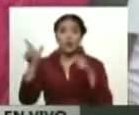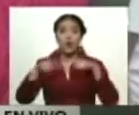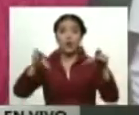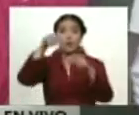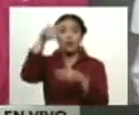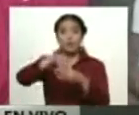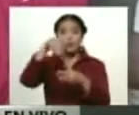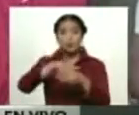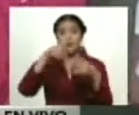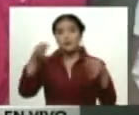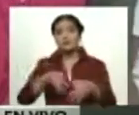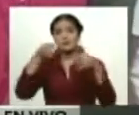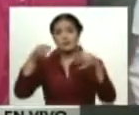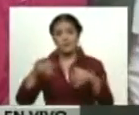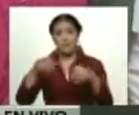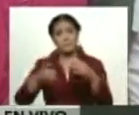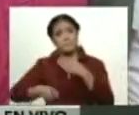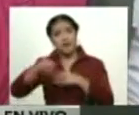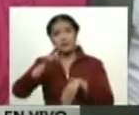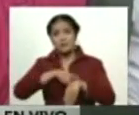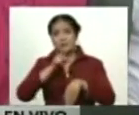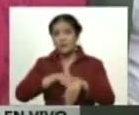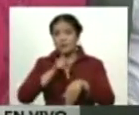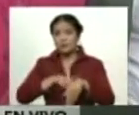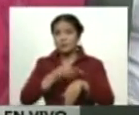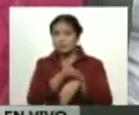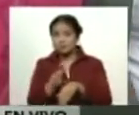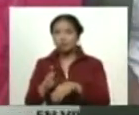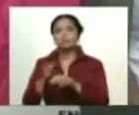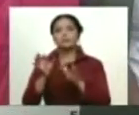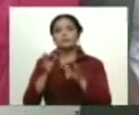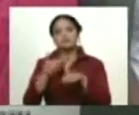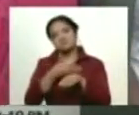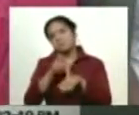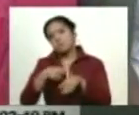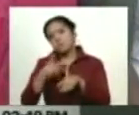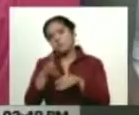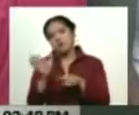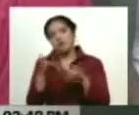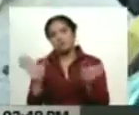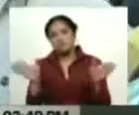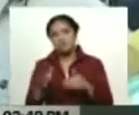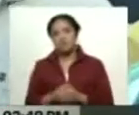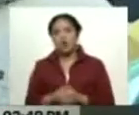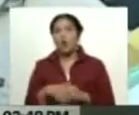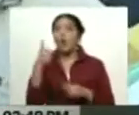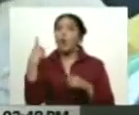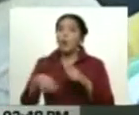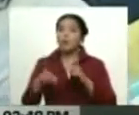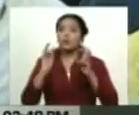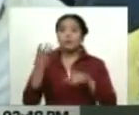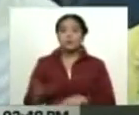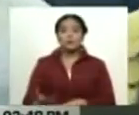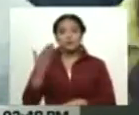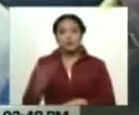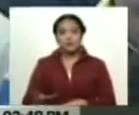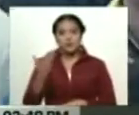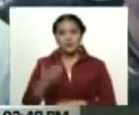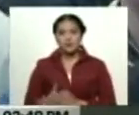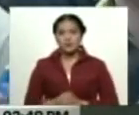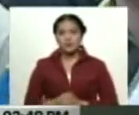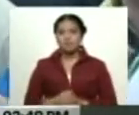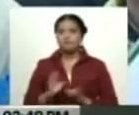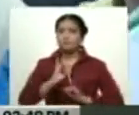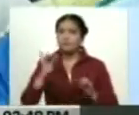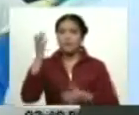y que muchas veces excede los lapsos previstos por el Poder Electoral. Otro de los puntos importantes ha